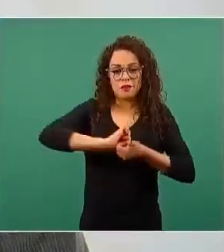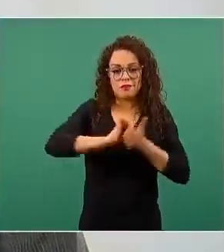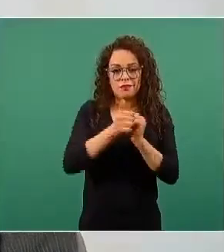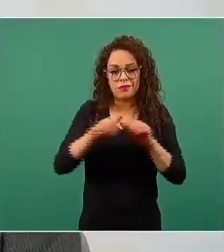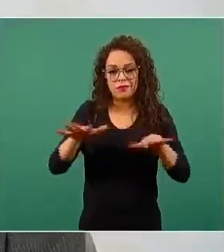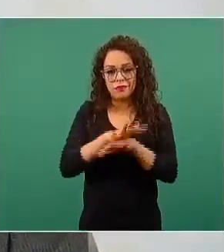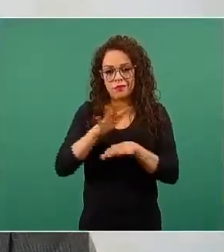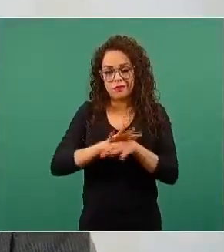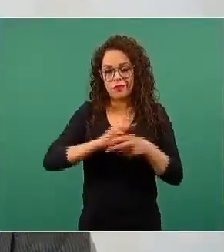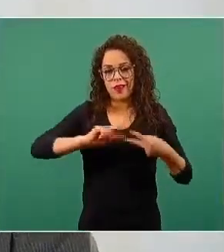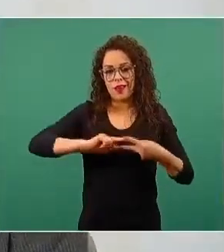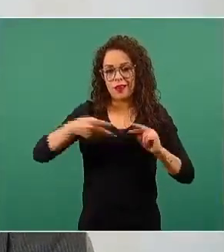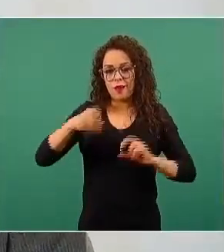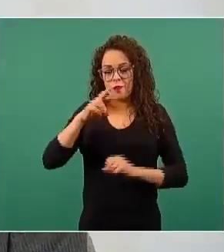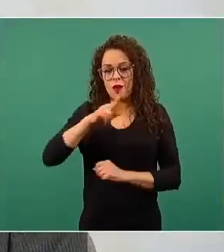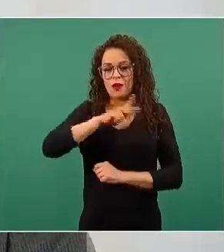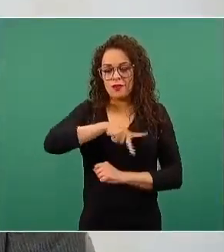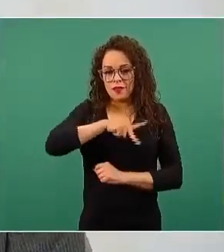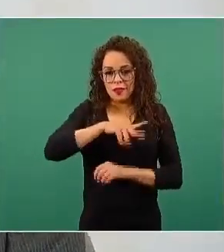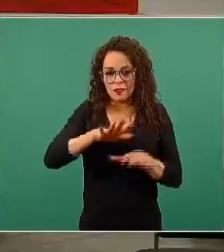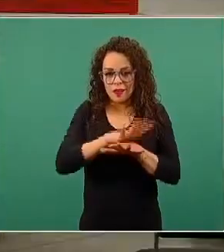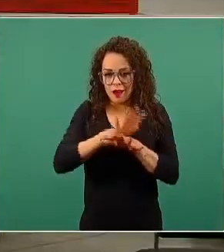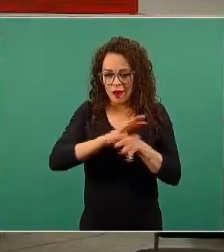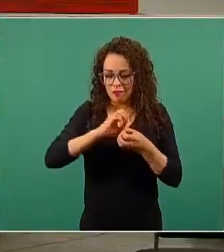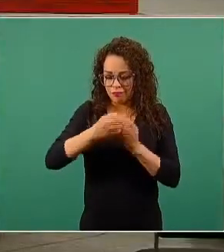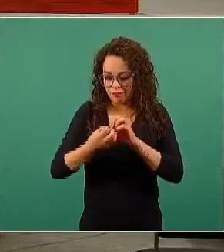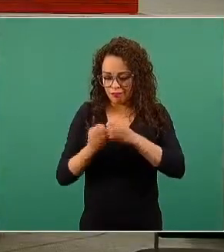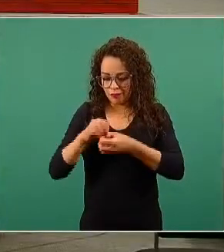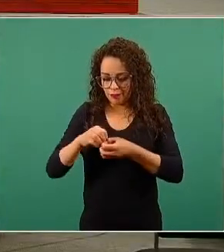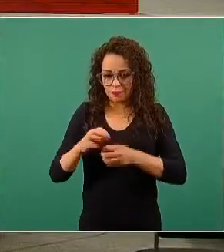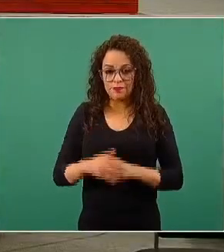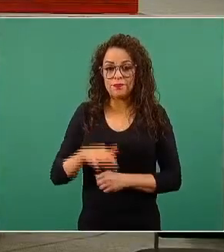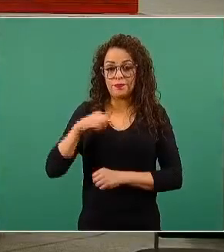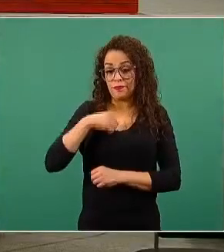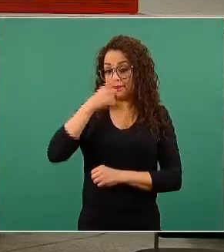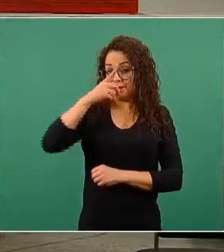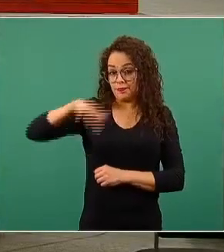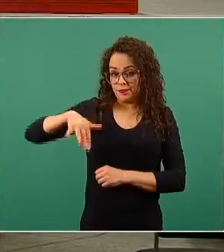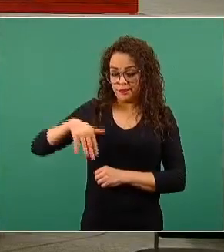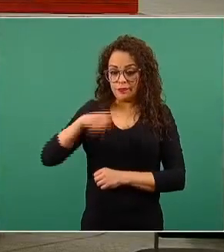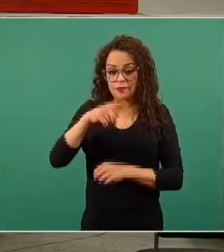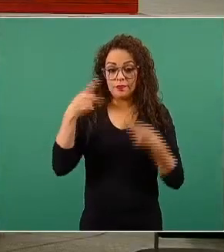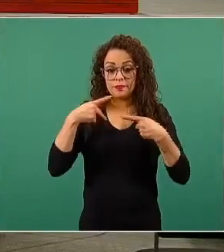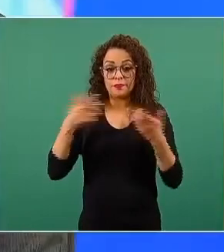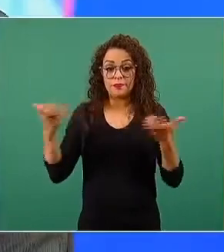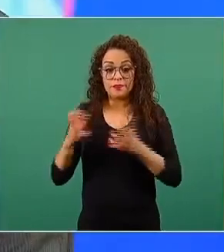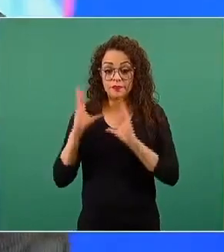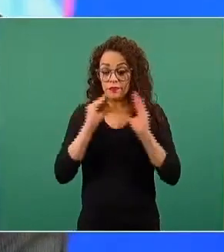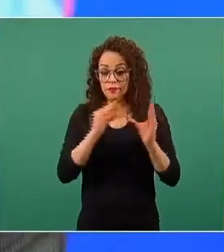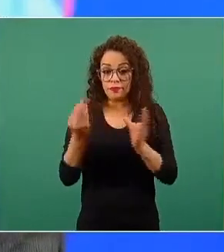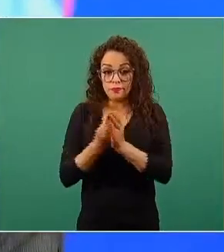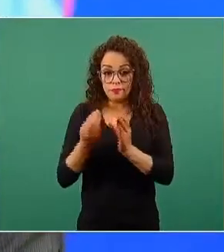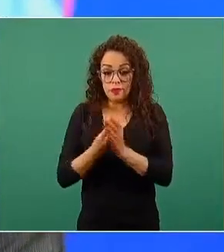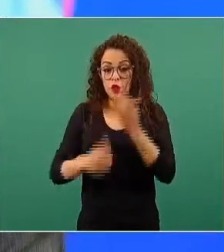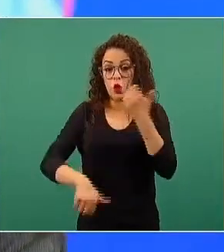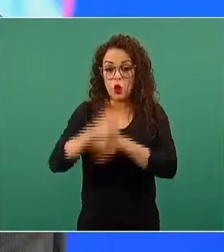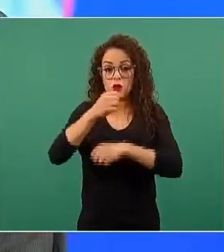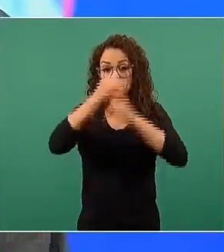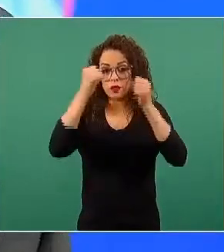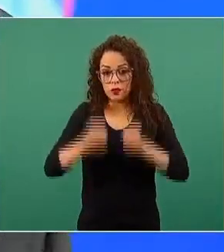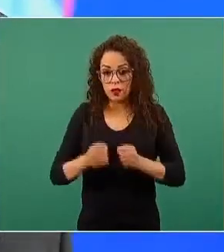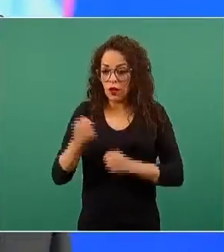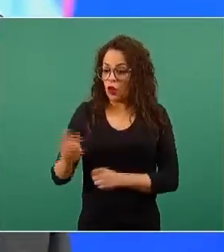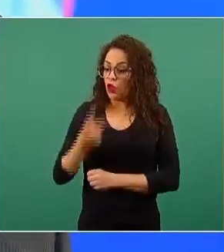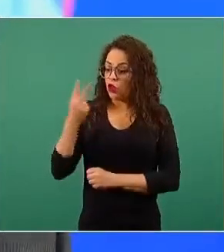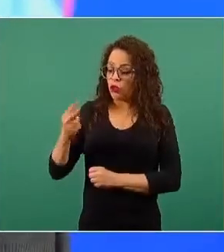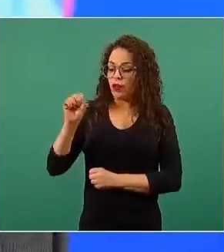genética. Ahora, decía yo que de los capacitados, 11 confirmados, 2 habían tenido casos secundarios,